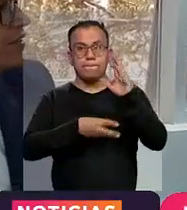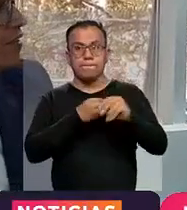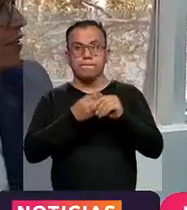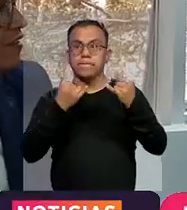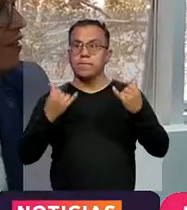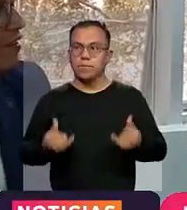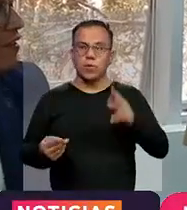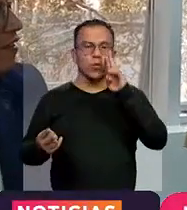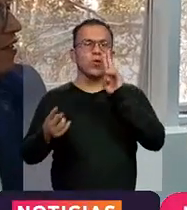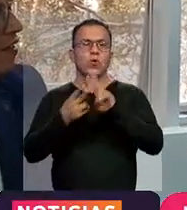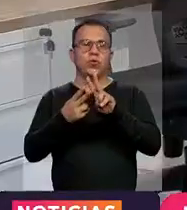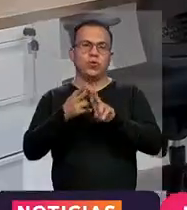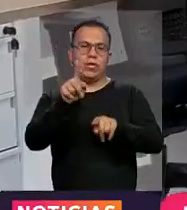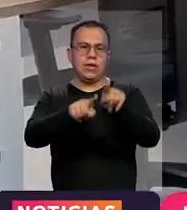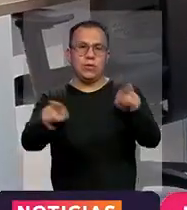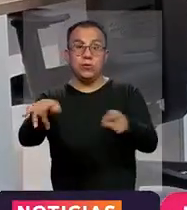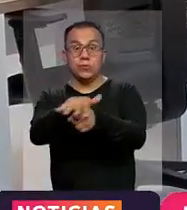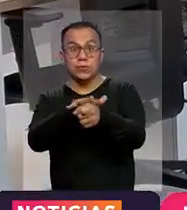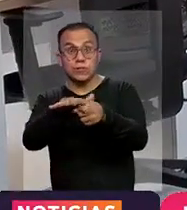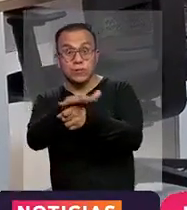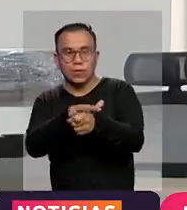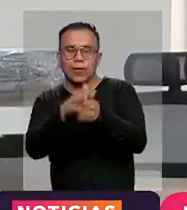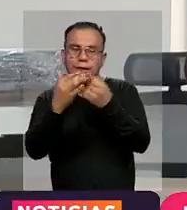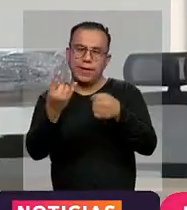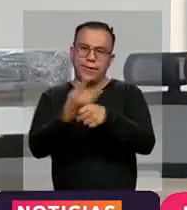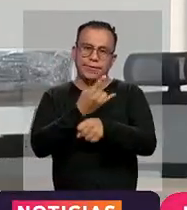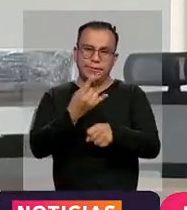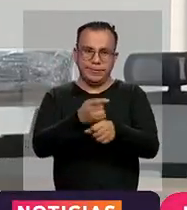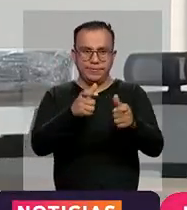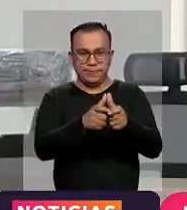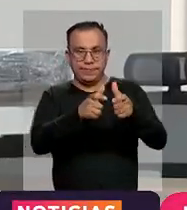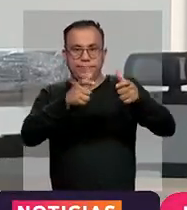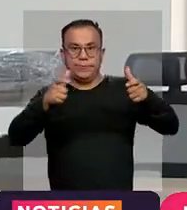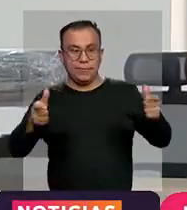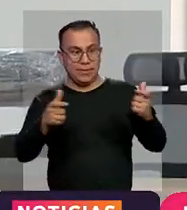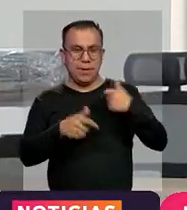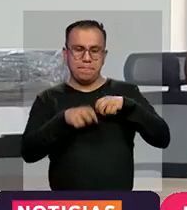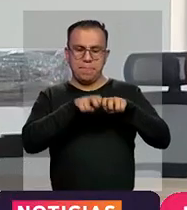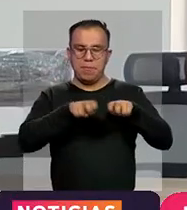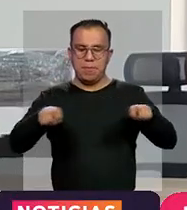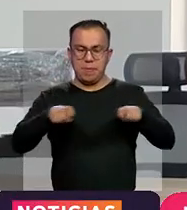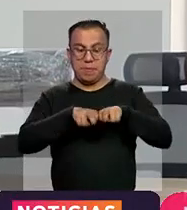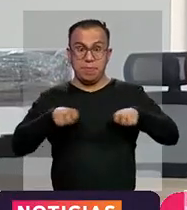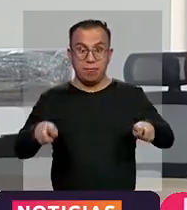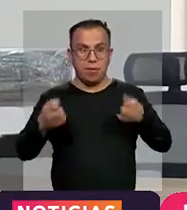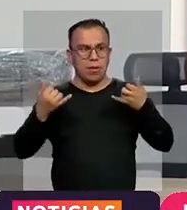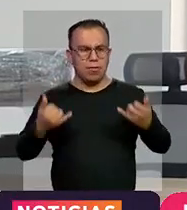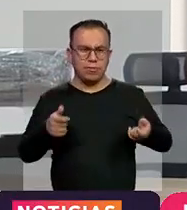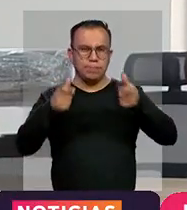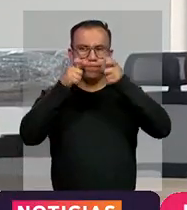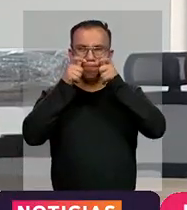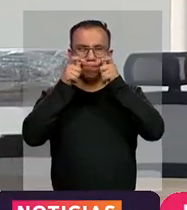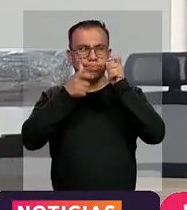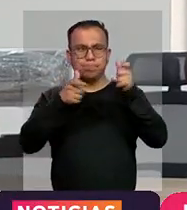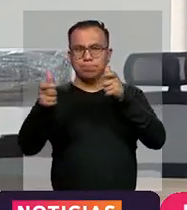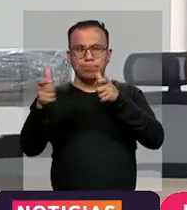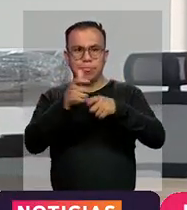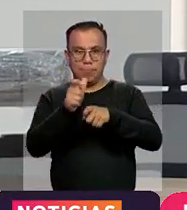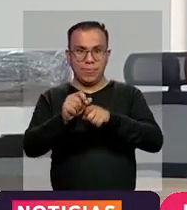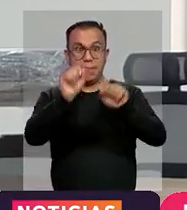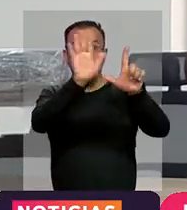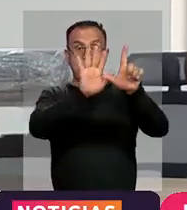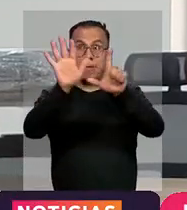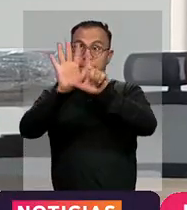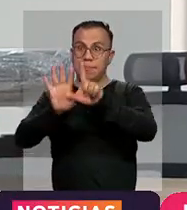forma dieron a conocer algunos casos en los que se utilizaran permite aumentar el número de operadores o sea las personas que van a estar observando en tiempo real las imágenes